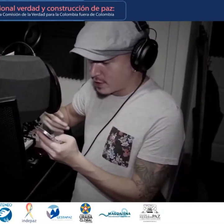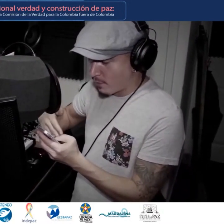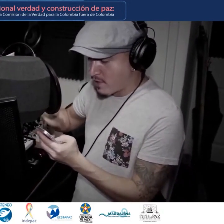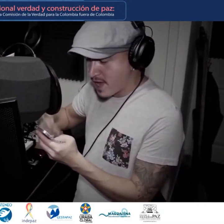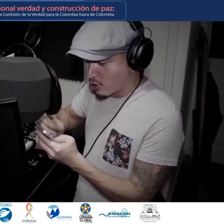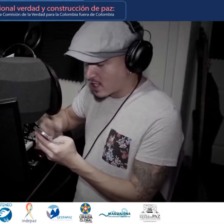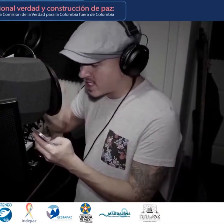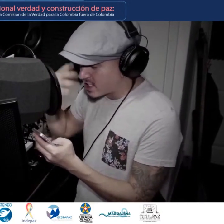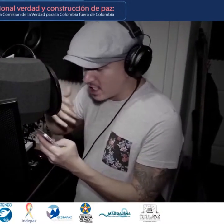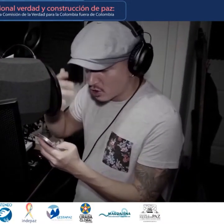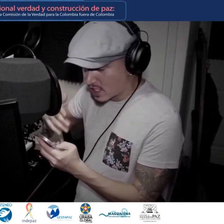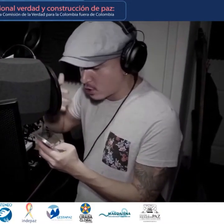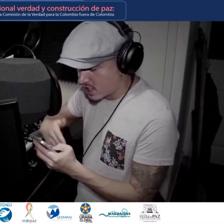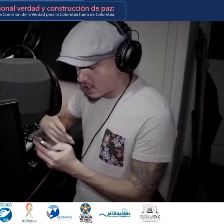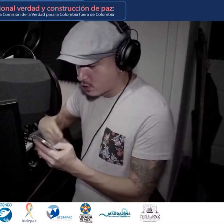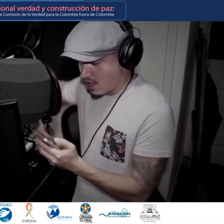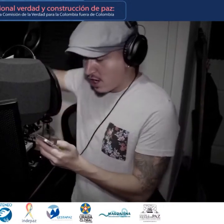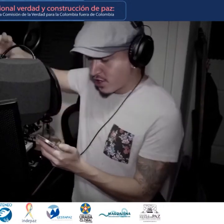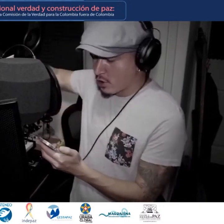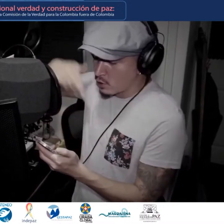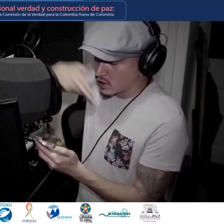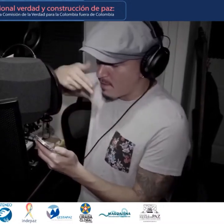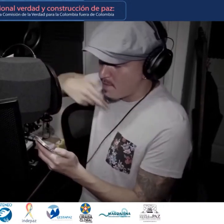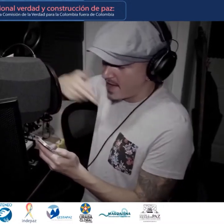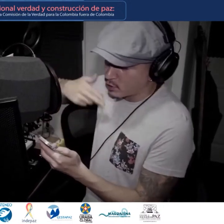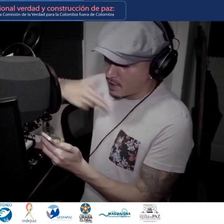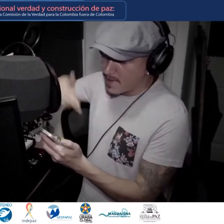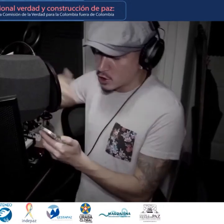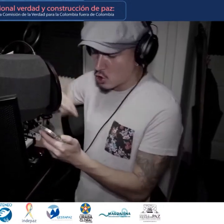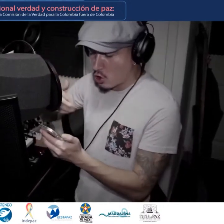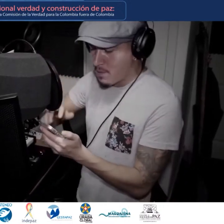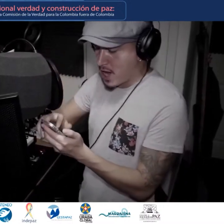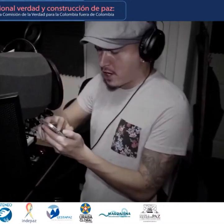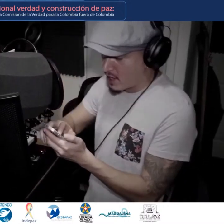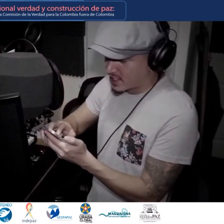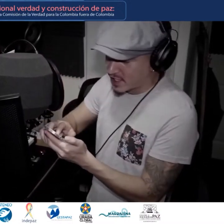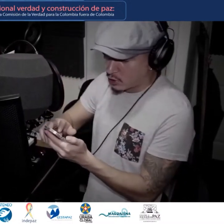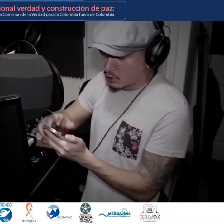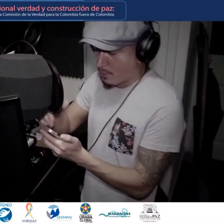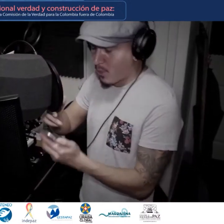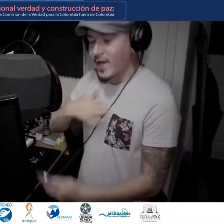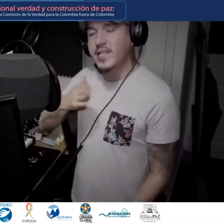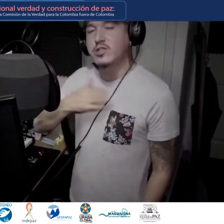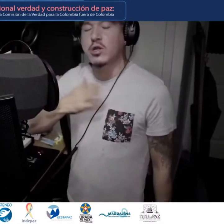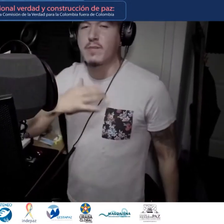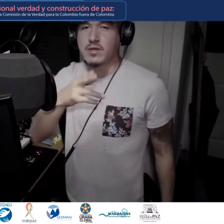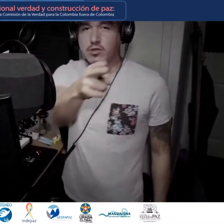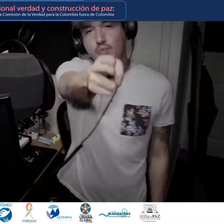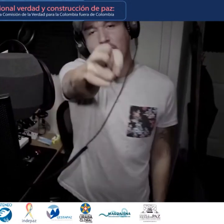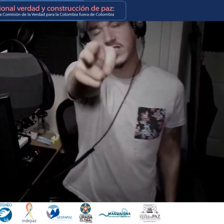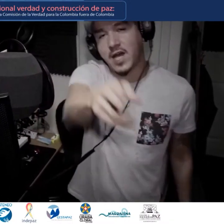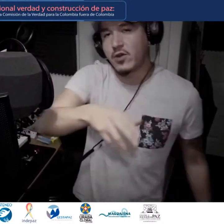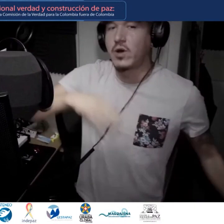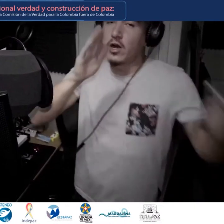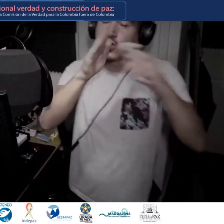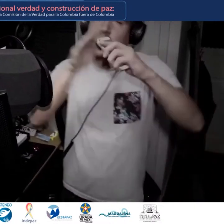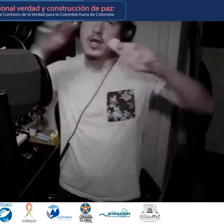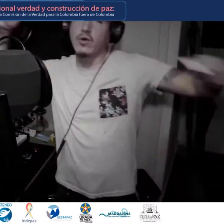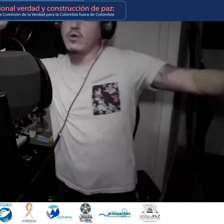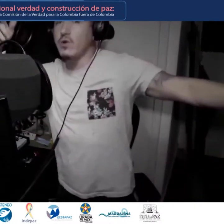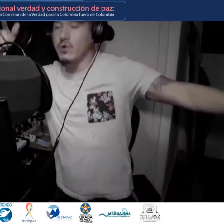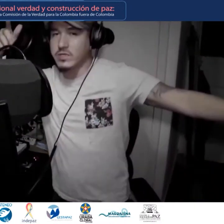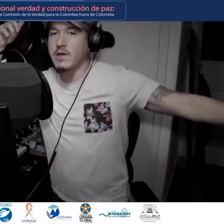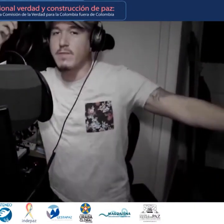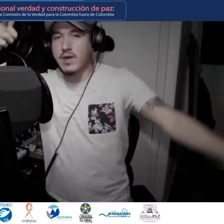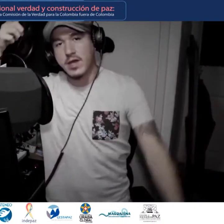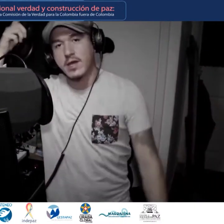y sanar el sufrimiento que ha existido tantos años reconóceme yo también soy colombiano Y aunque esté en otro país sigo siendo tu paisano